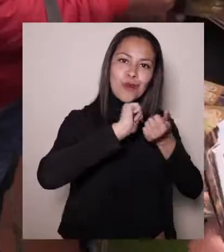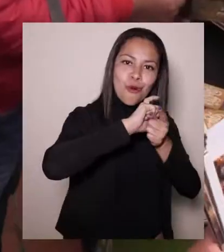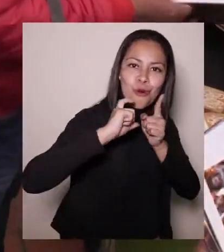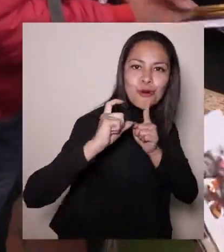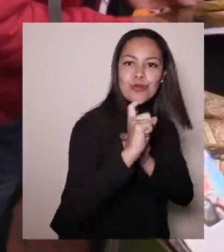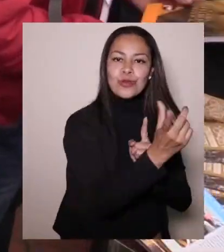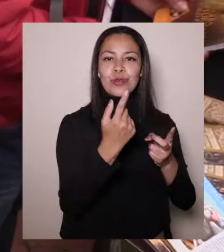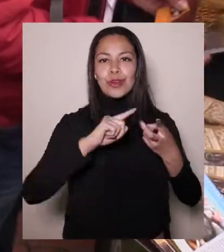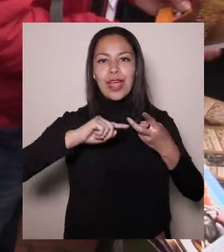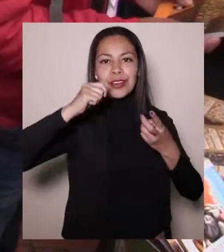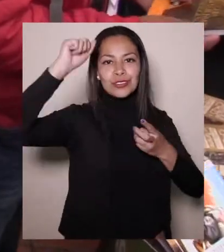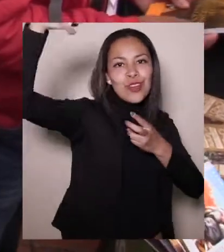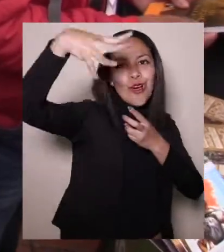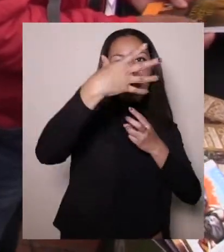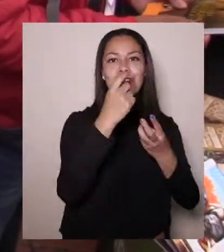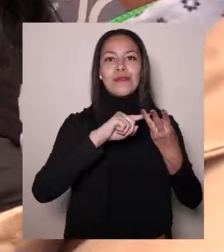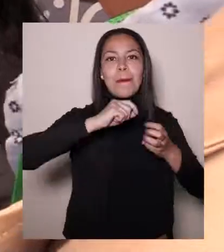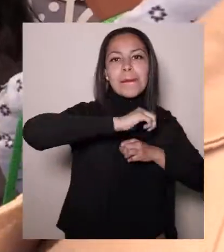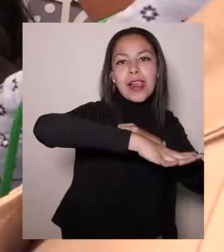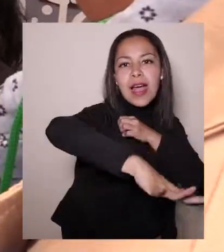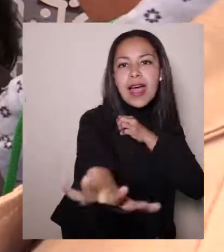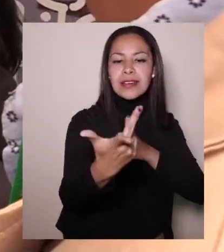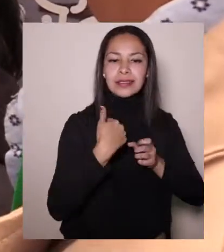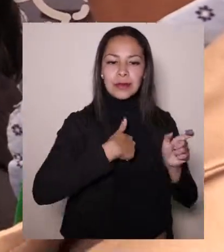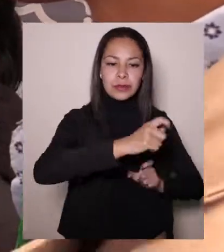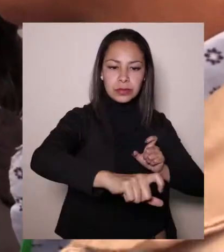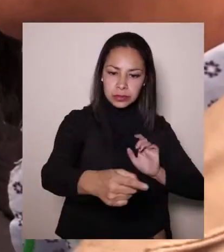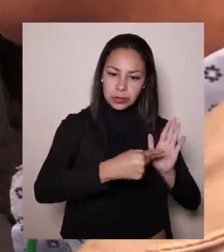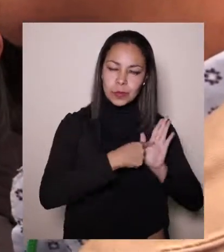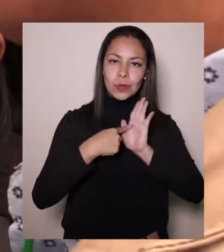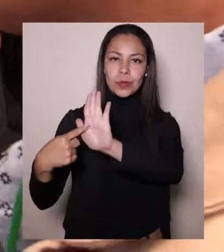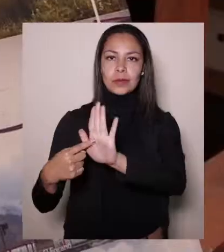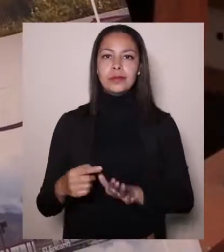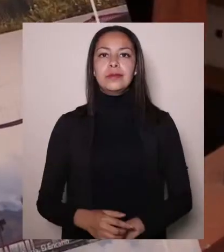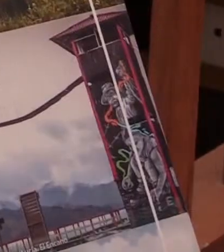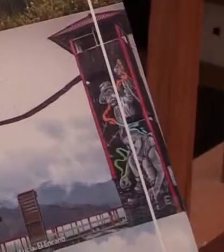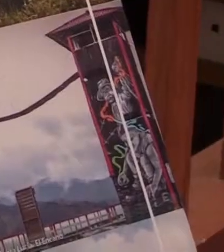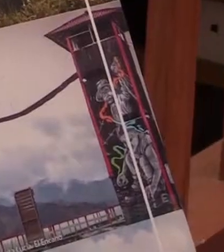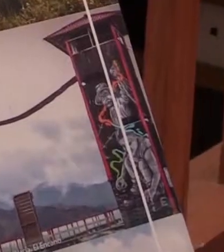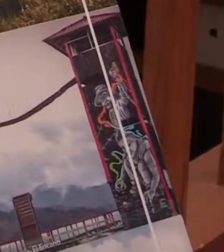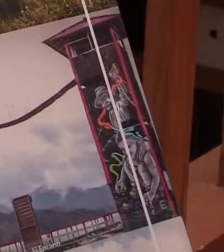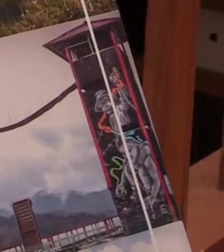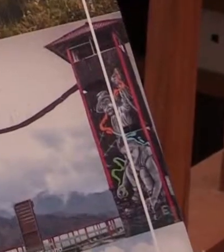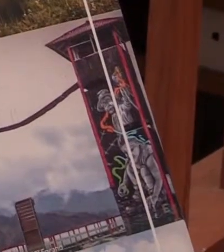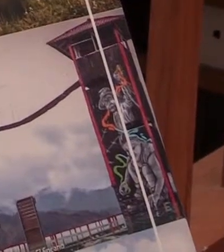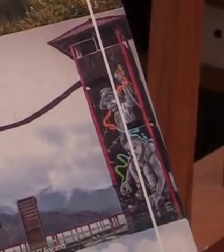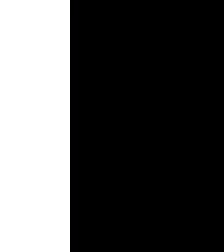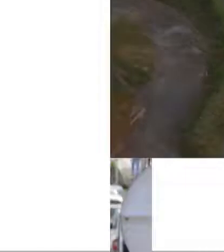naturaleza, nosotros somos cultura, sol y playa, pero ¿quién hace vivos esos atractivos? Nuestra gente.